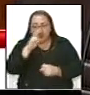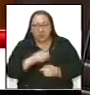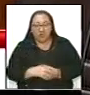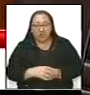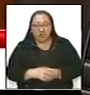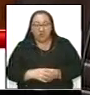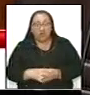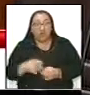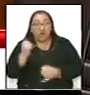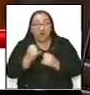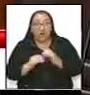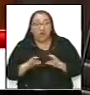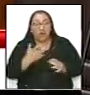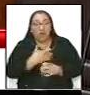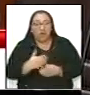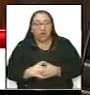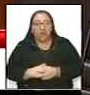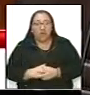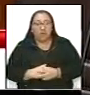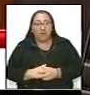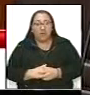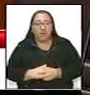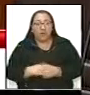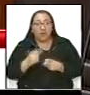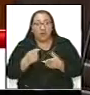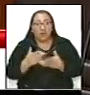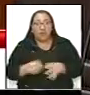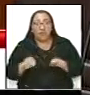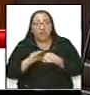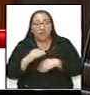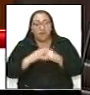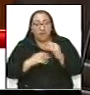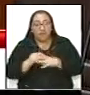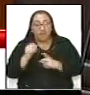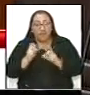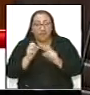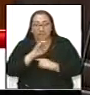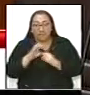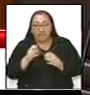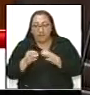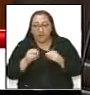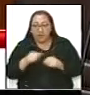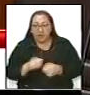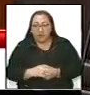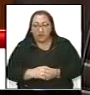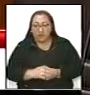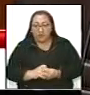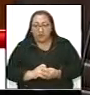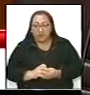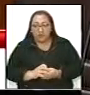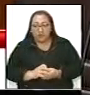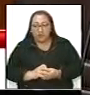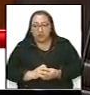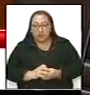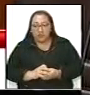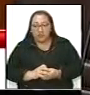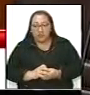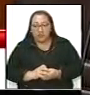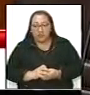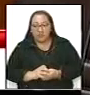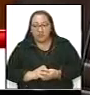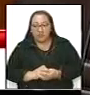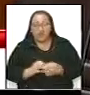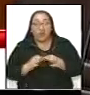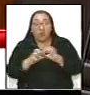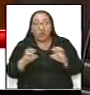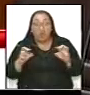Y finalmente, presidente, porque es una herramienta de construcción de ciudadanía, como se ha dicho acá, un pueblo educado